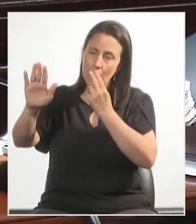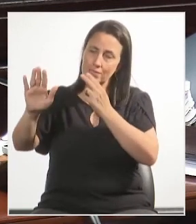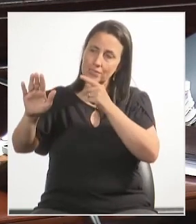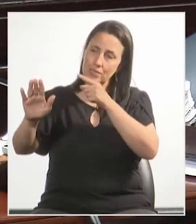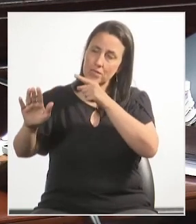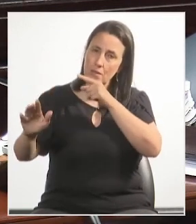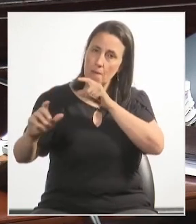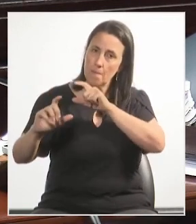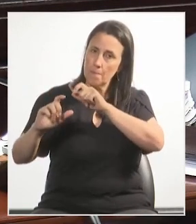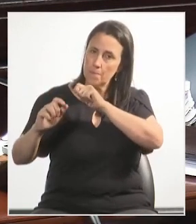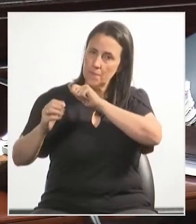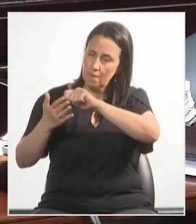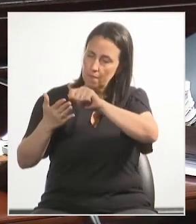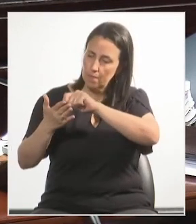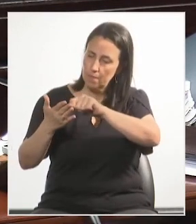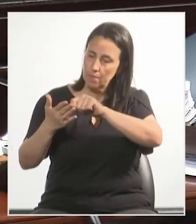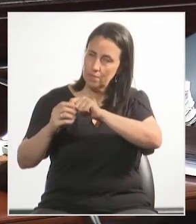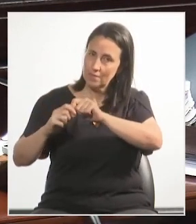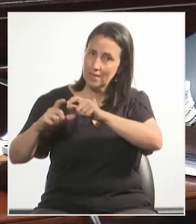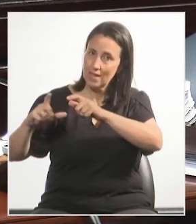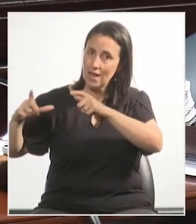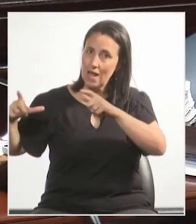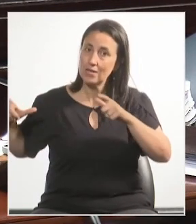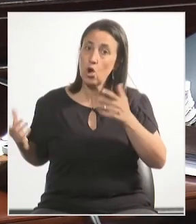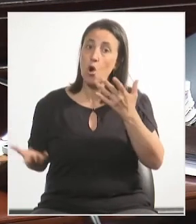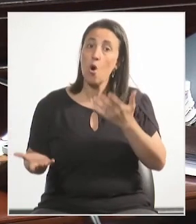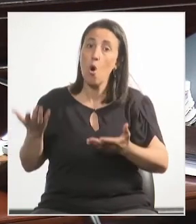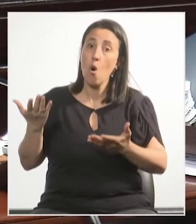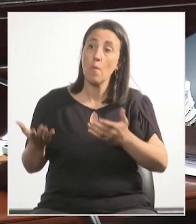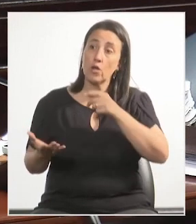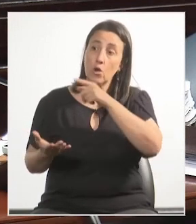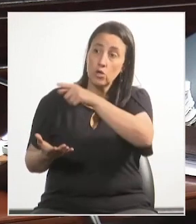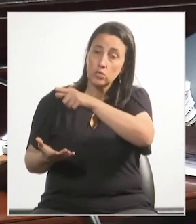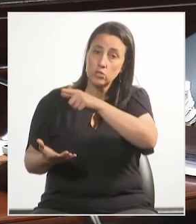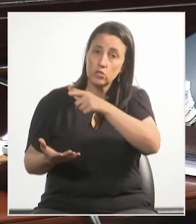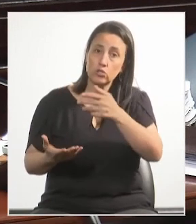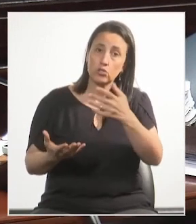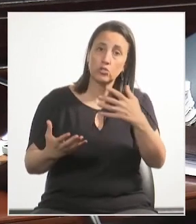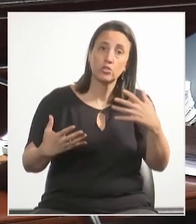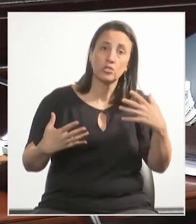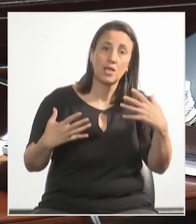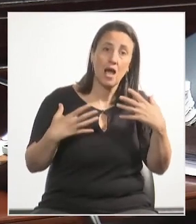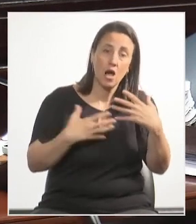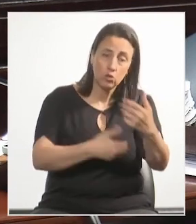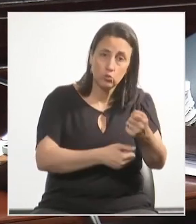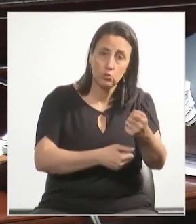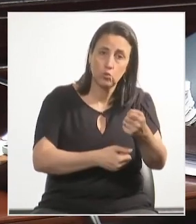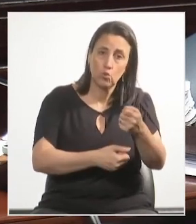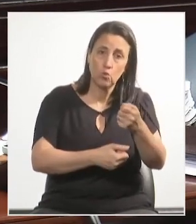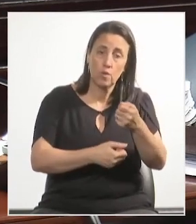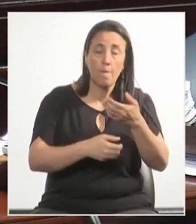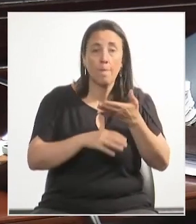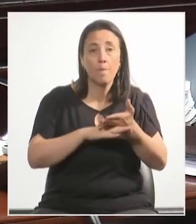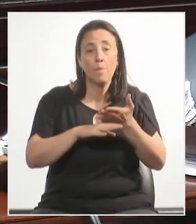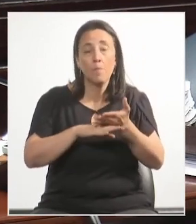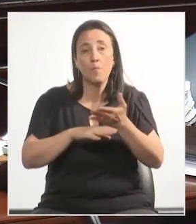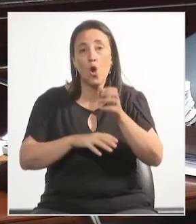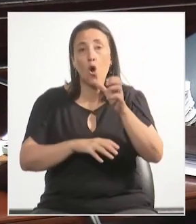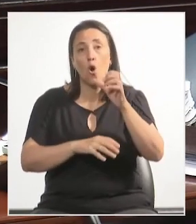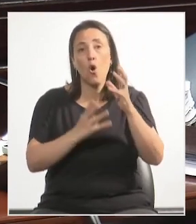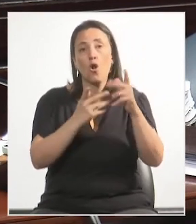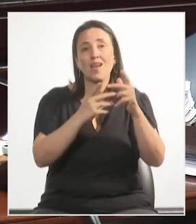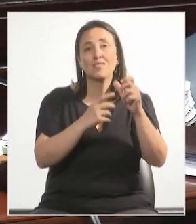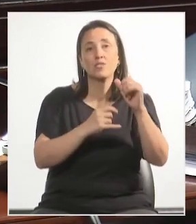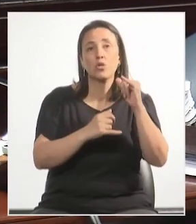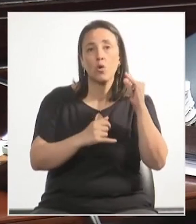en gran escala. Comparados con ellos, las actividades de socorro emprendidas por las organizaciones judías